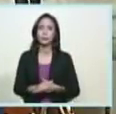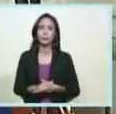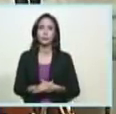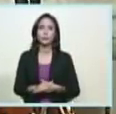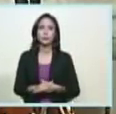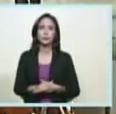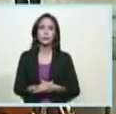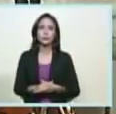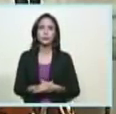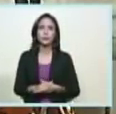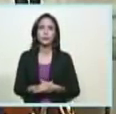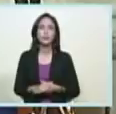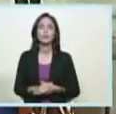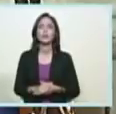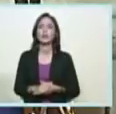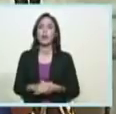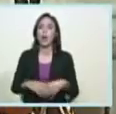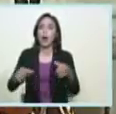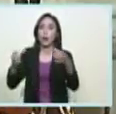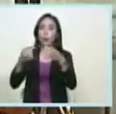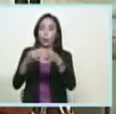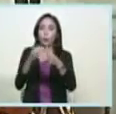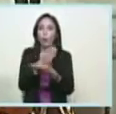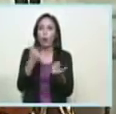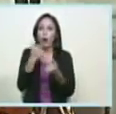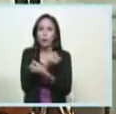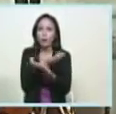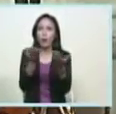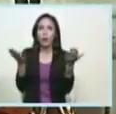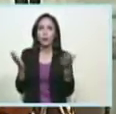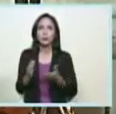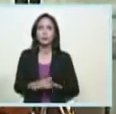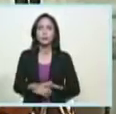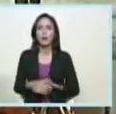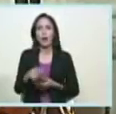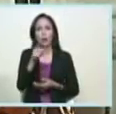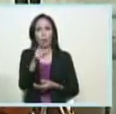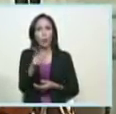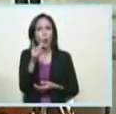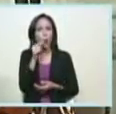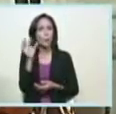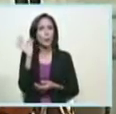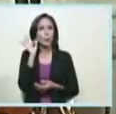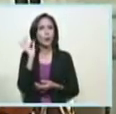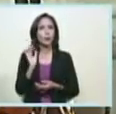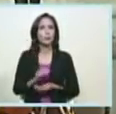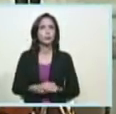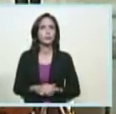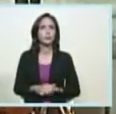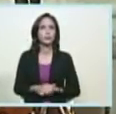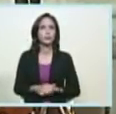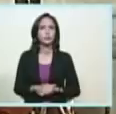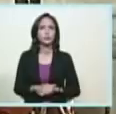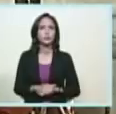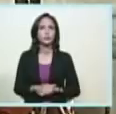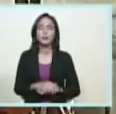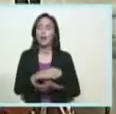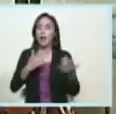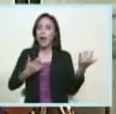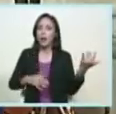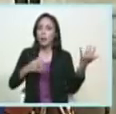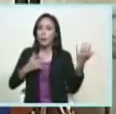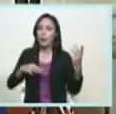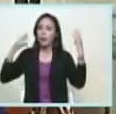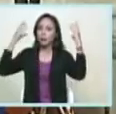llama a todas las fuerzas espirituales de mi país a usted si decía la primera no